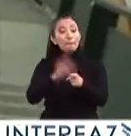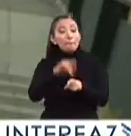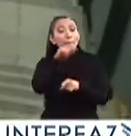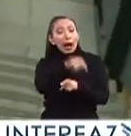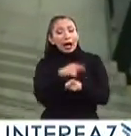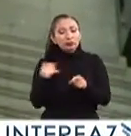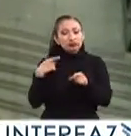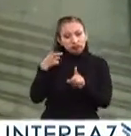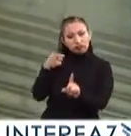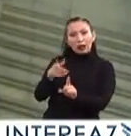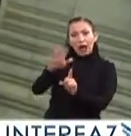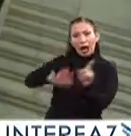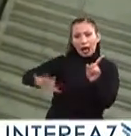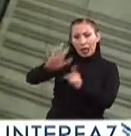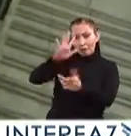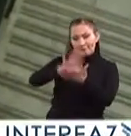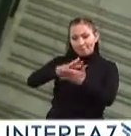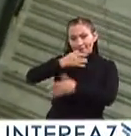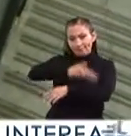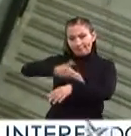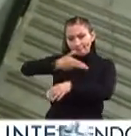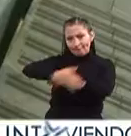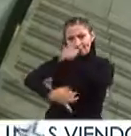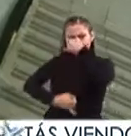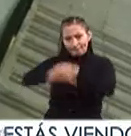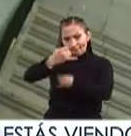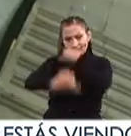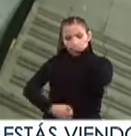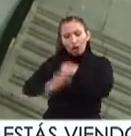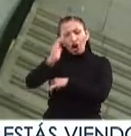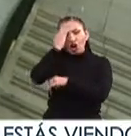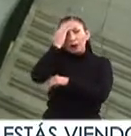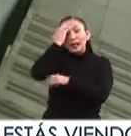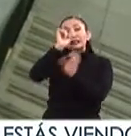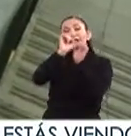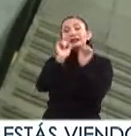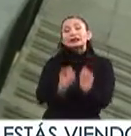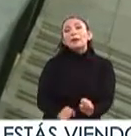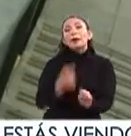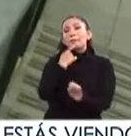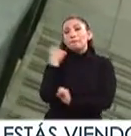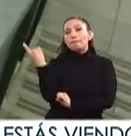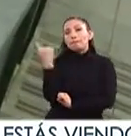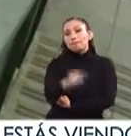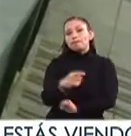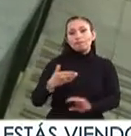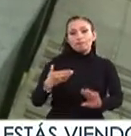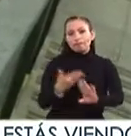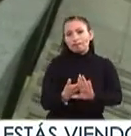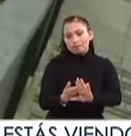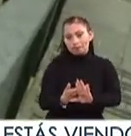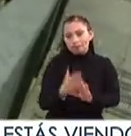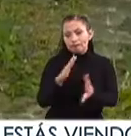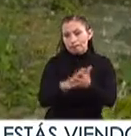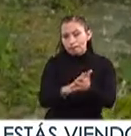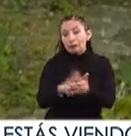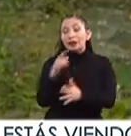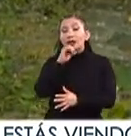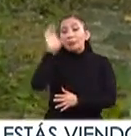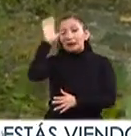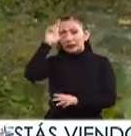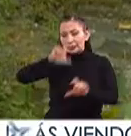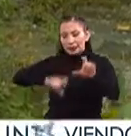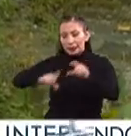todo sesgados al área penal, procesal penal y conocimientos del sistema acusatorio, pero también de ciencias